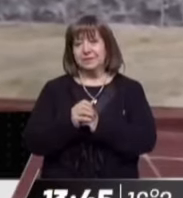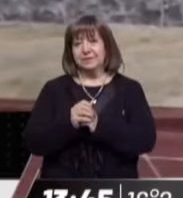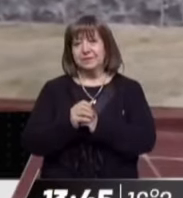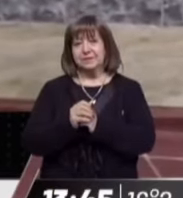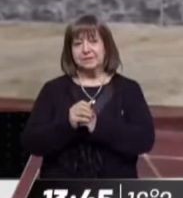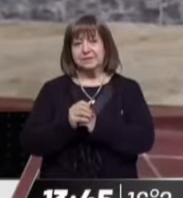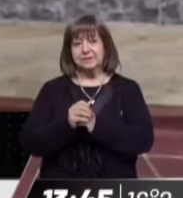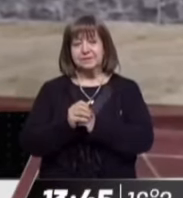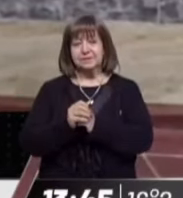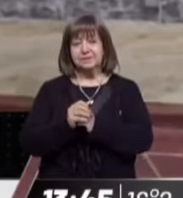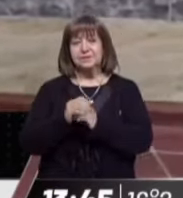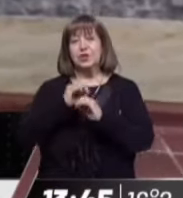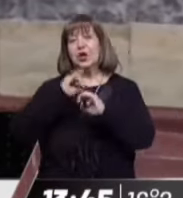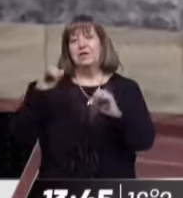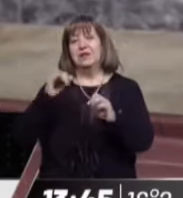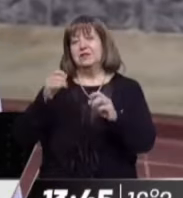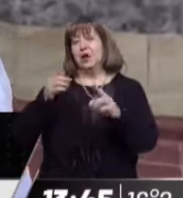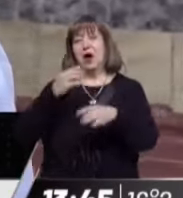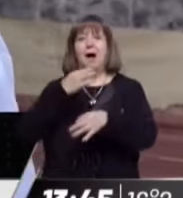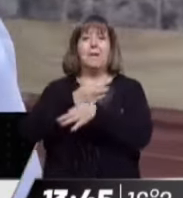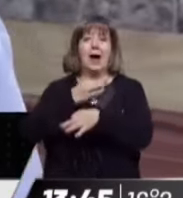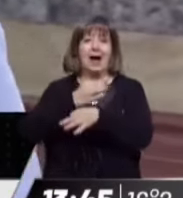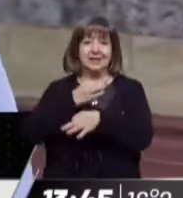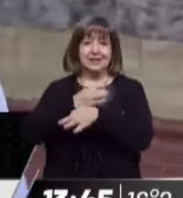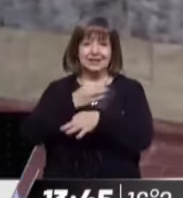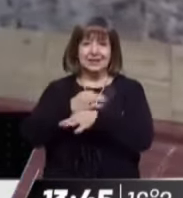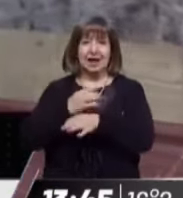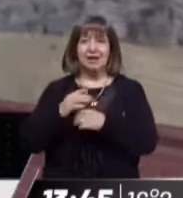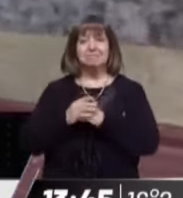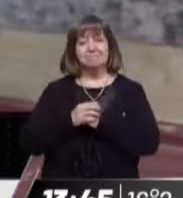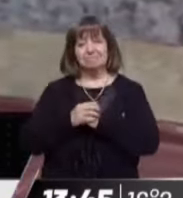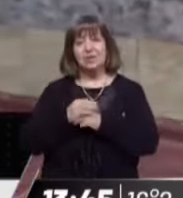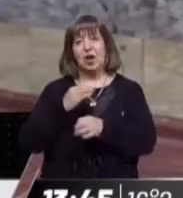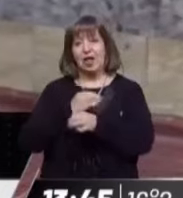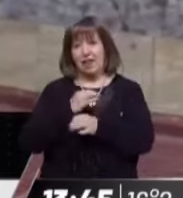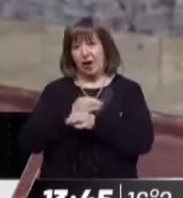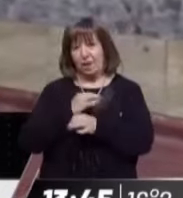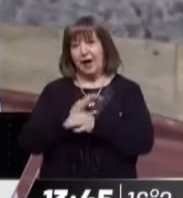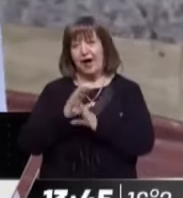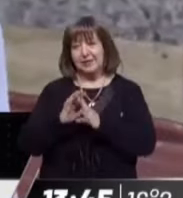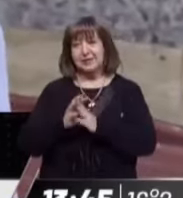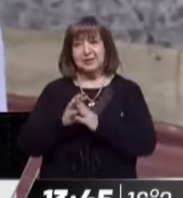Le digo a la seño. ¿Y también habrás tenido que aprender a cuidarte y hacerte respetar vos?